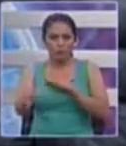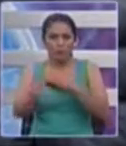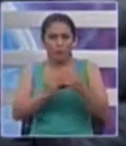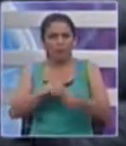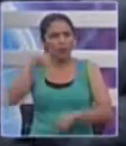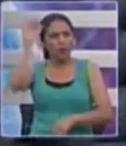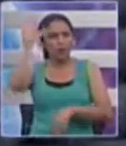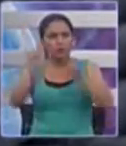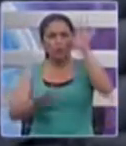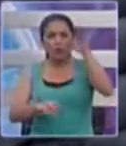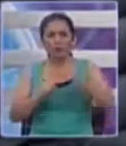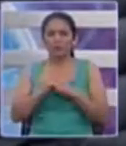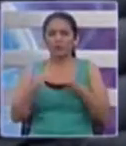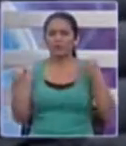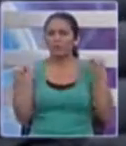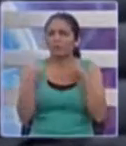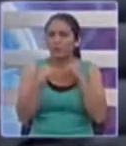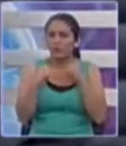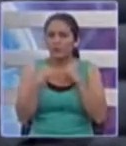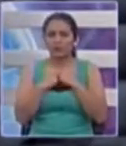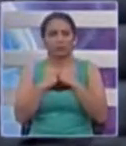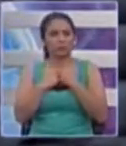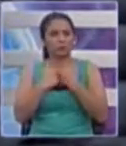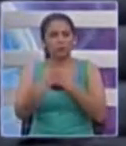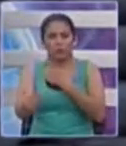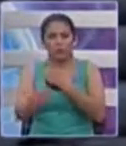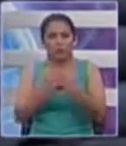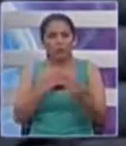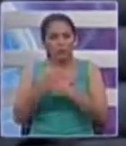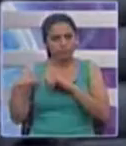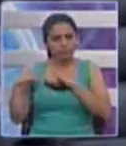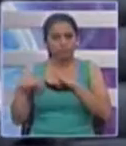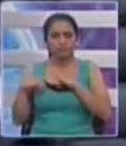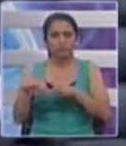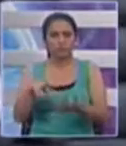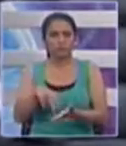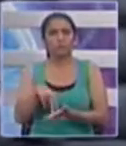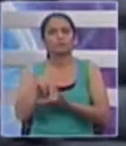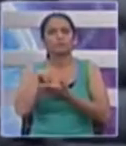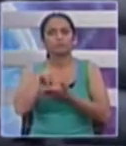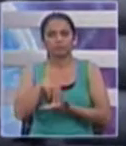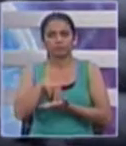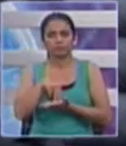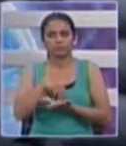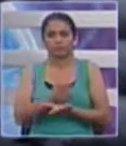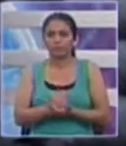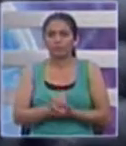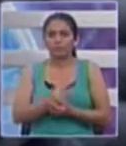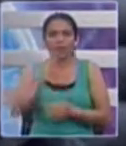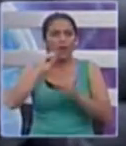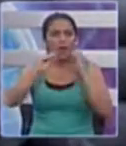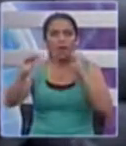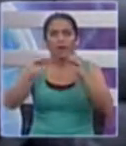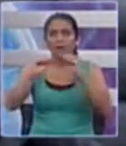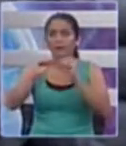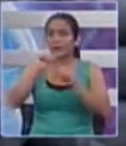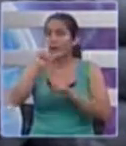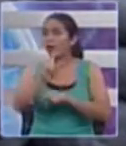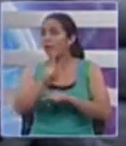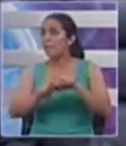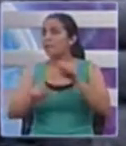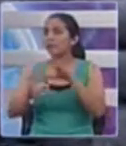nos detiene vamos a convocar nuevamente a nuestros amigos